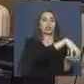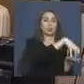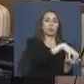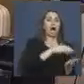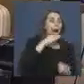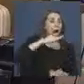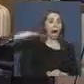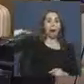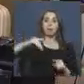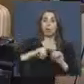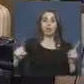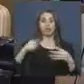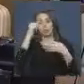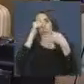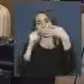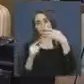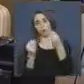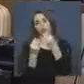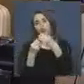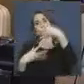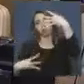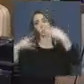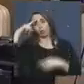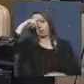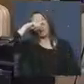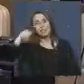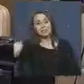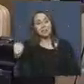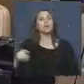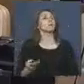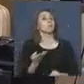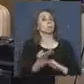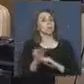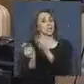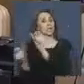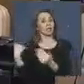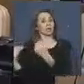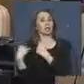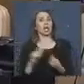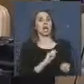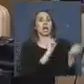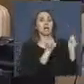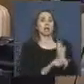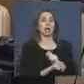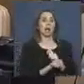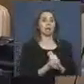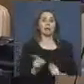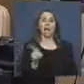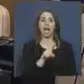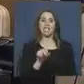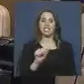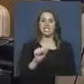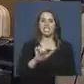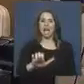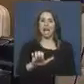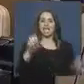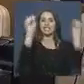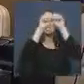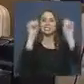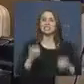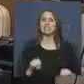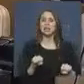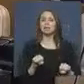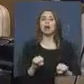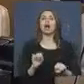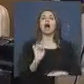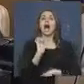en rural donde hay muchas más dificultades. Ellos están pidiendo también modificar absolutamente el sistema SAE, que es el que hoy día se determina